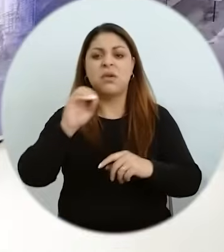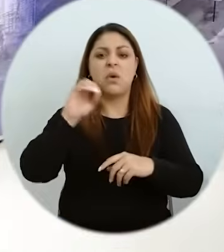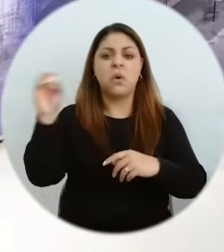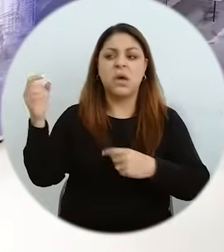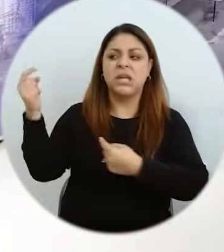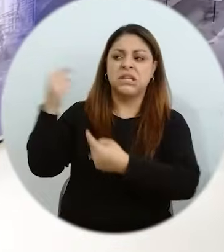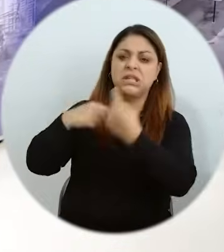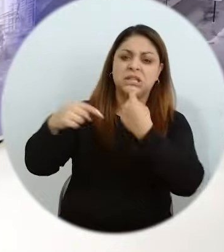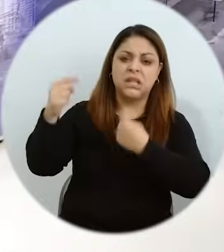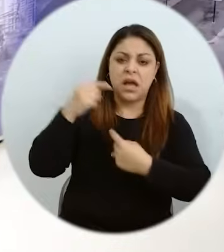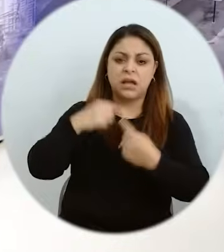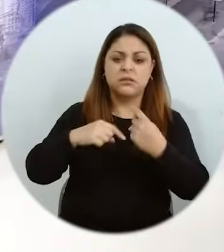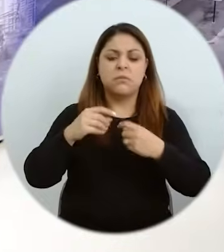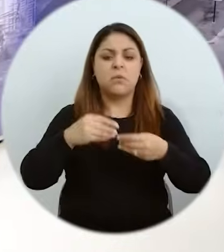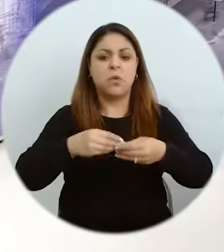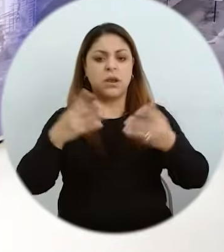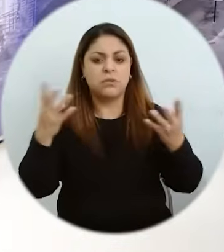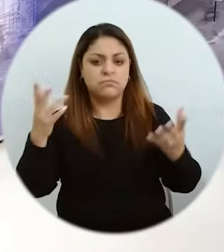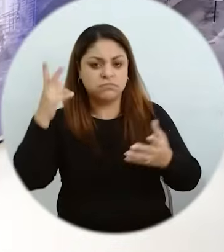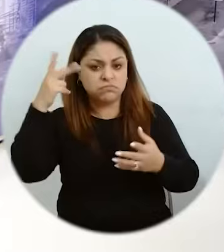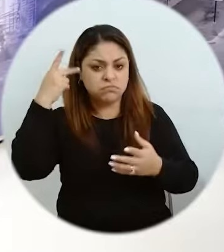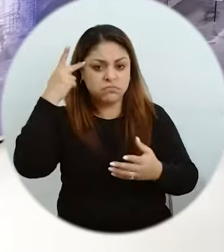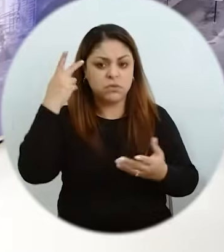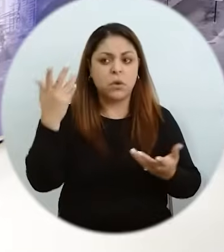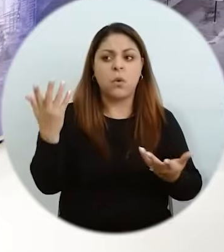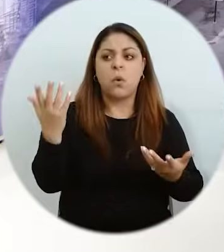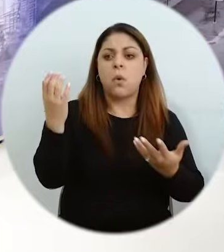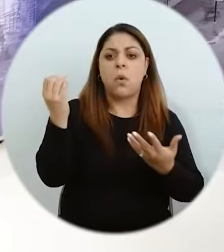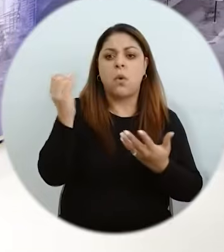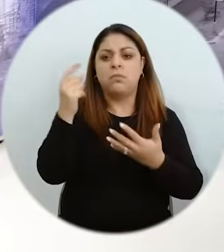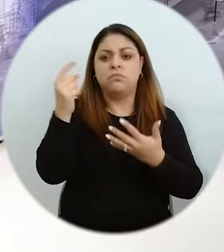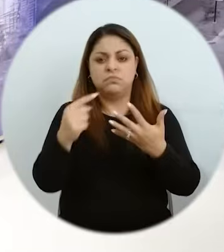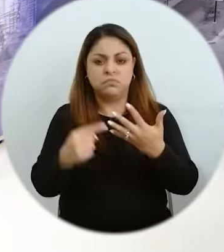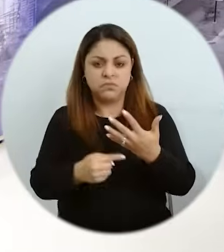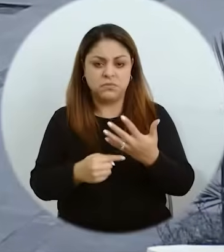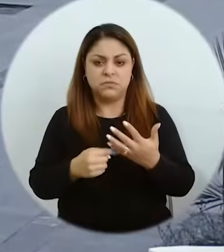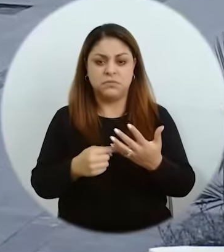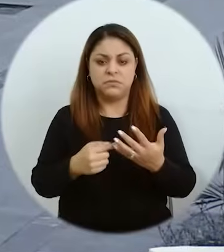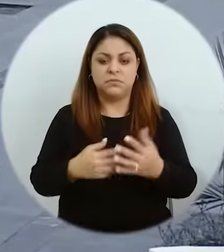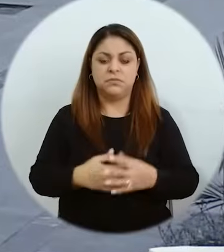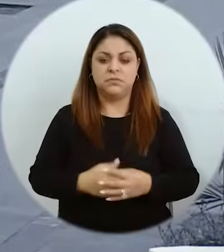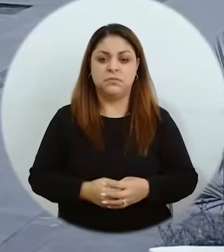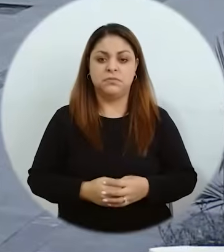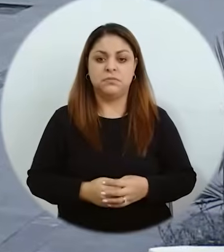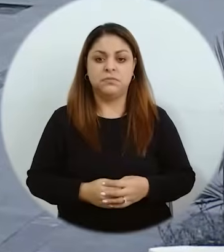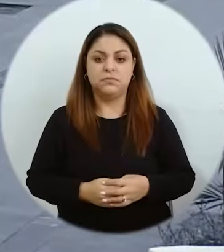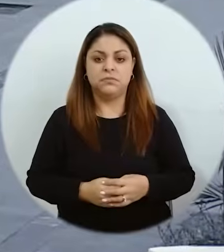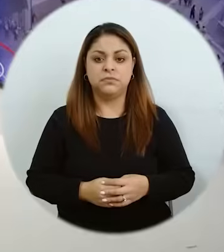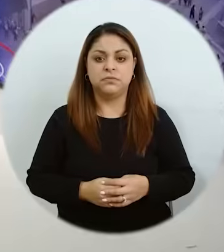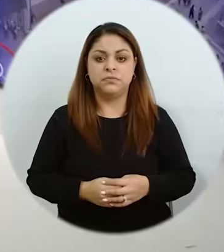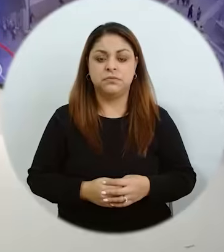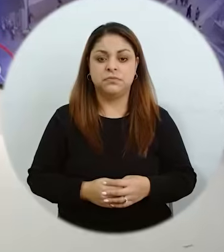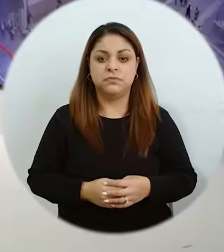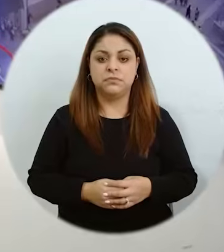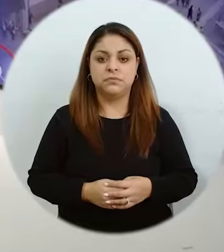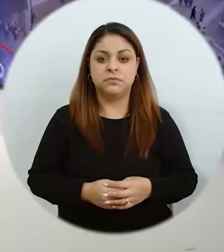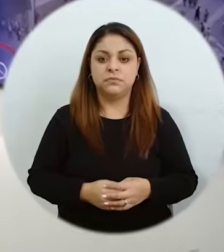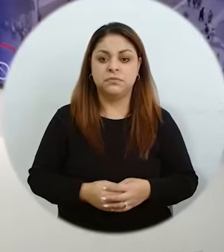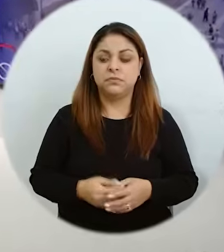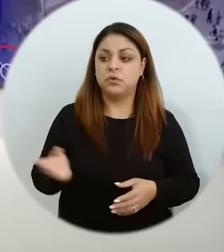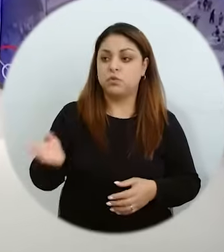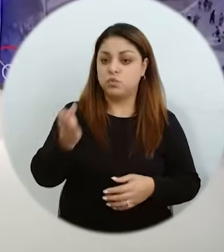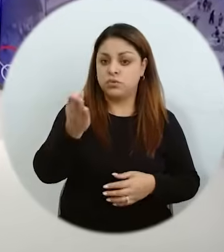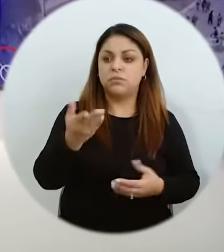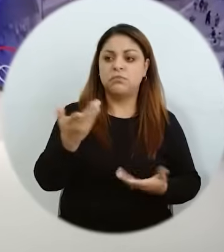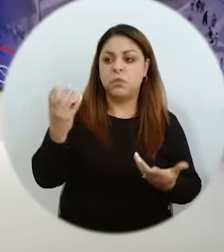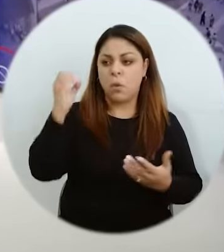las críticas políticas o con intenciones políticas que se están virtiendo en estos años. Don Fernando,